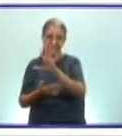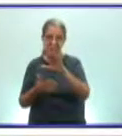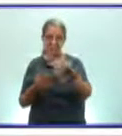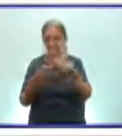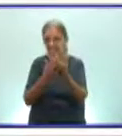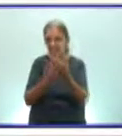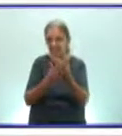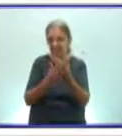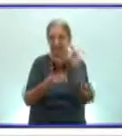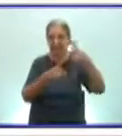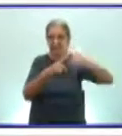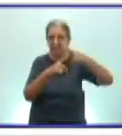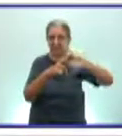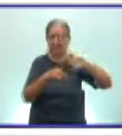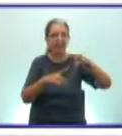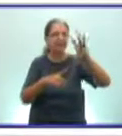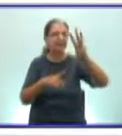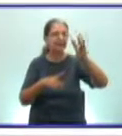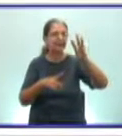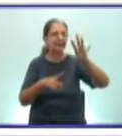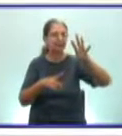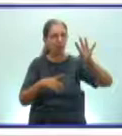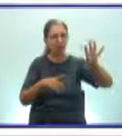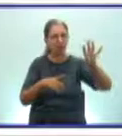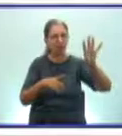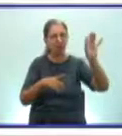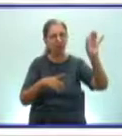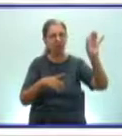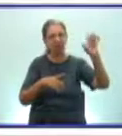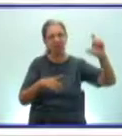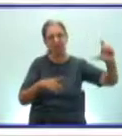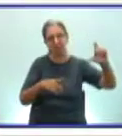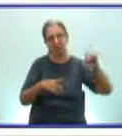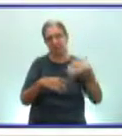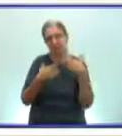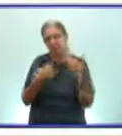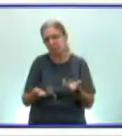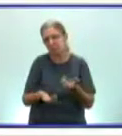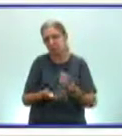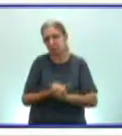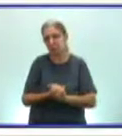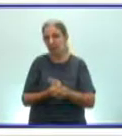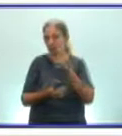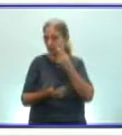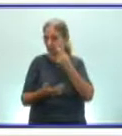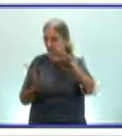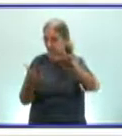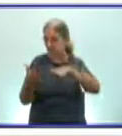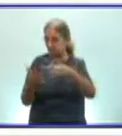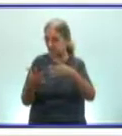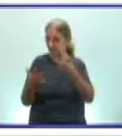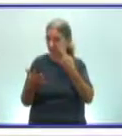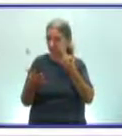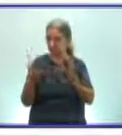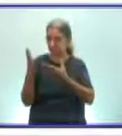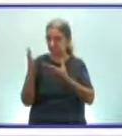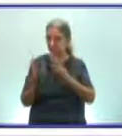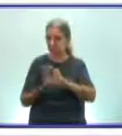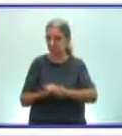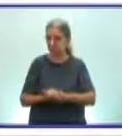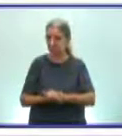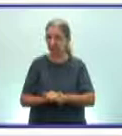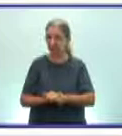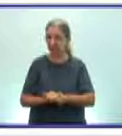temperatura fue de 34 grados Celsius. Miren la tabla. Vamos a identificar la temperatura